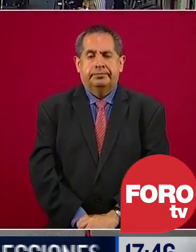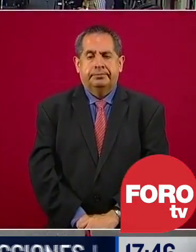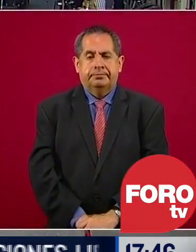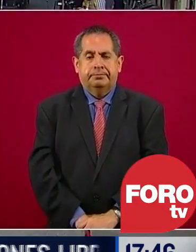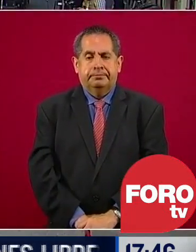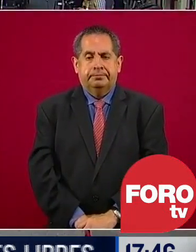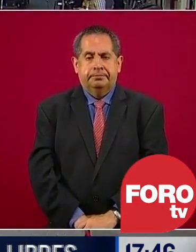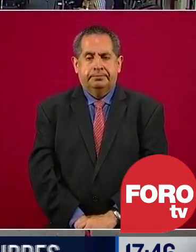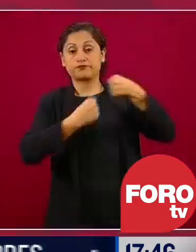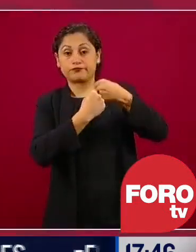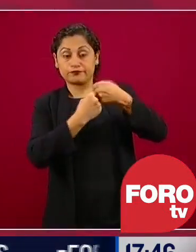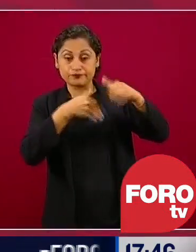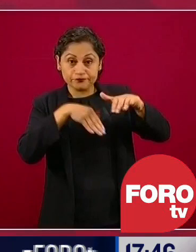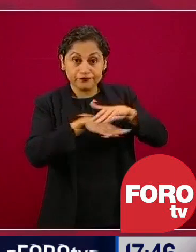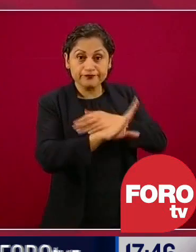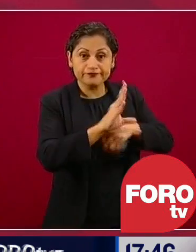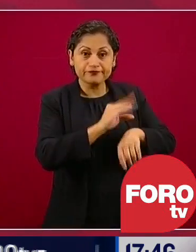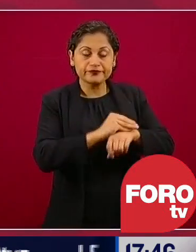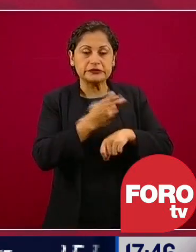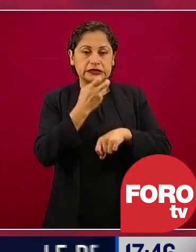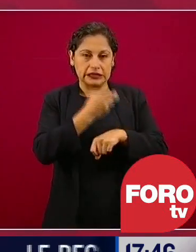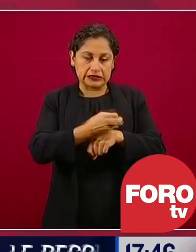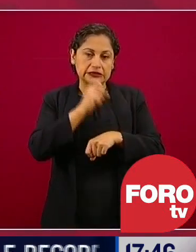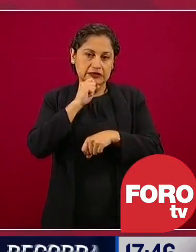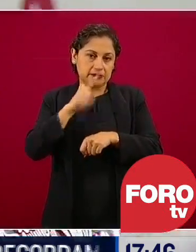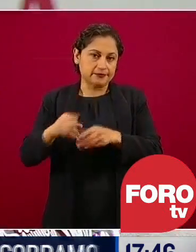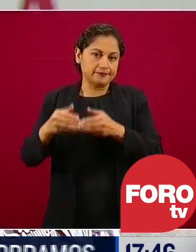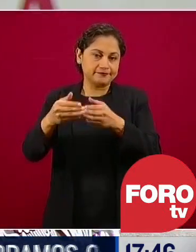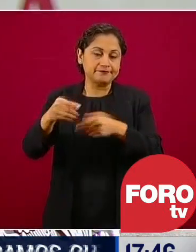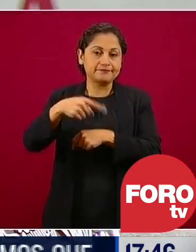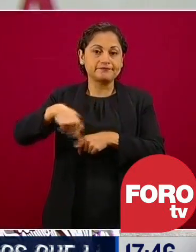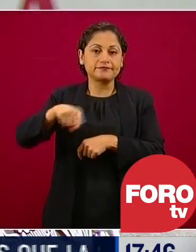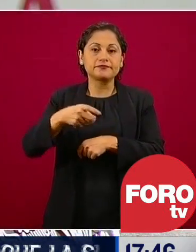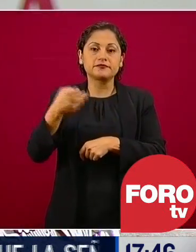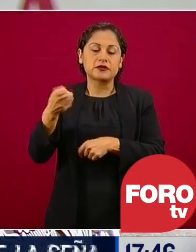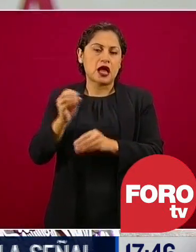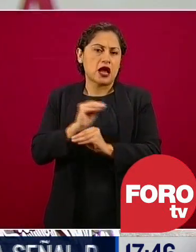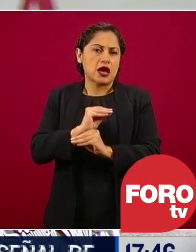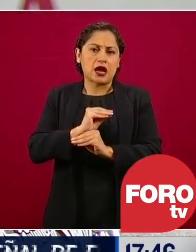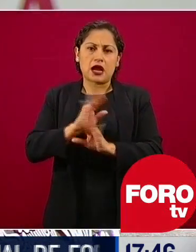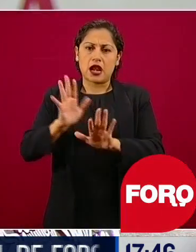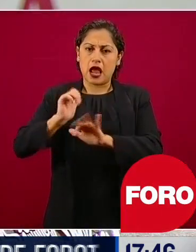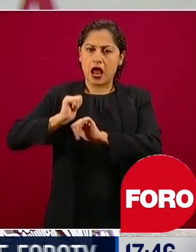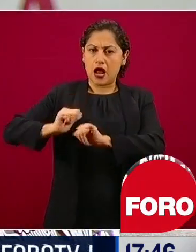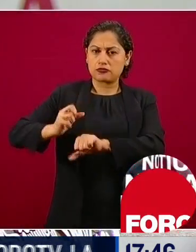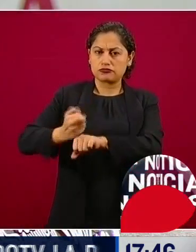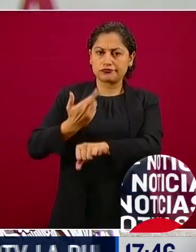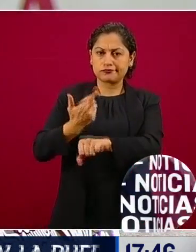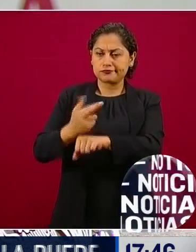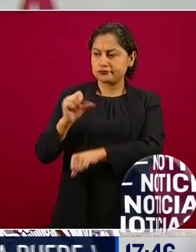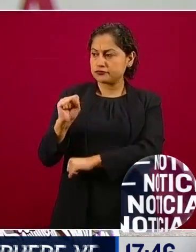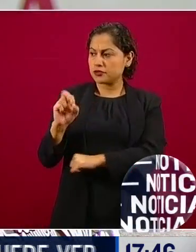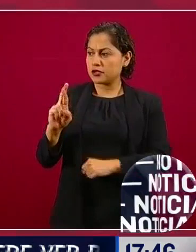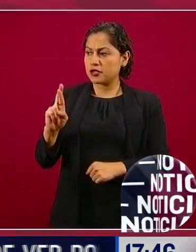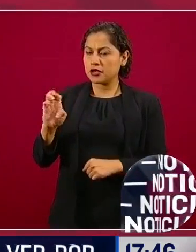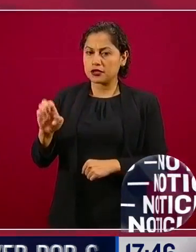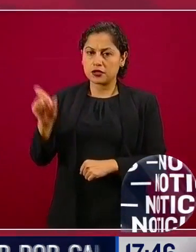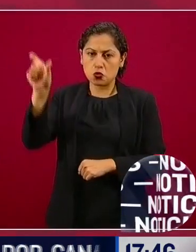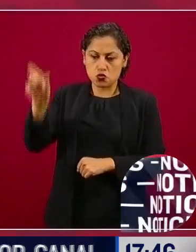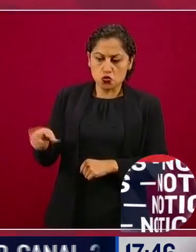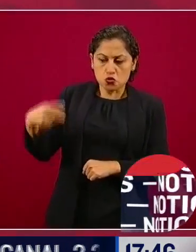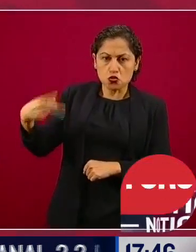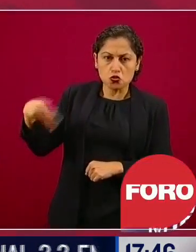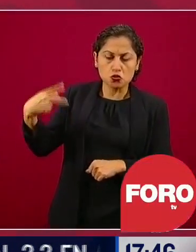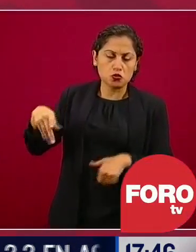en suspenso. El secretario de Comunicaciones, que es un hombre con criterio,